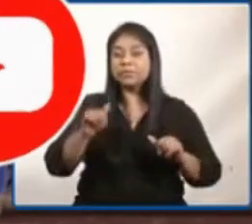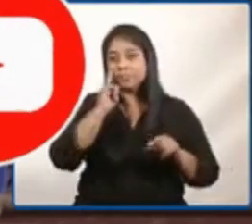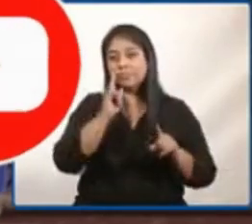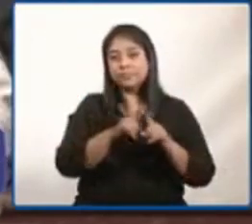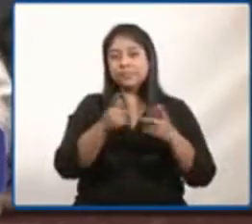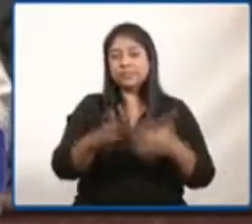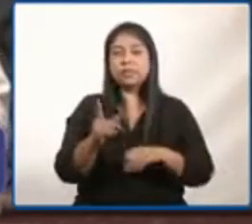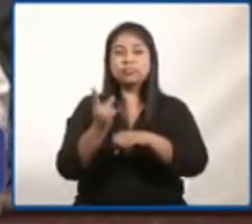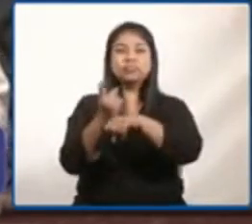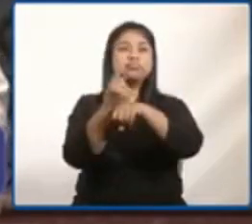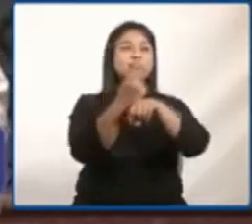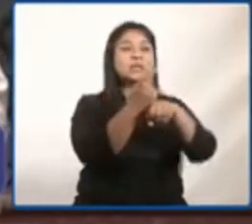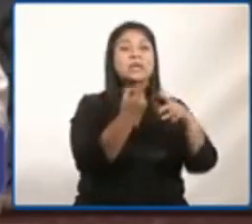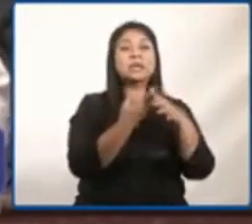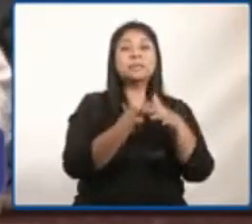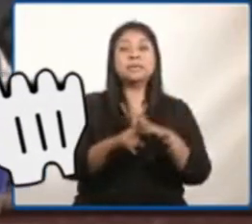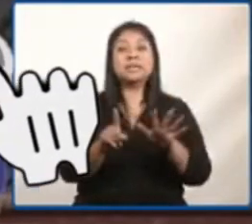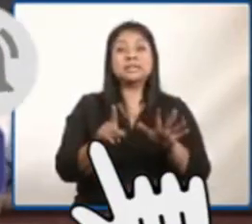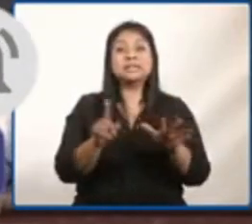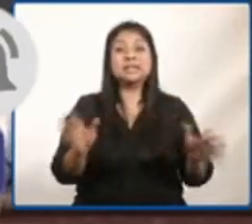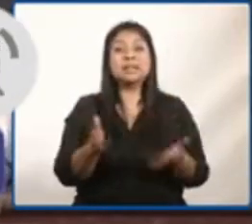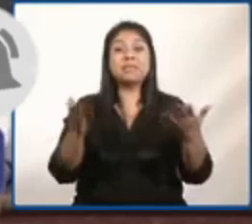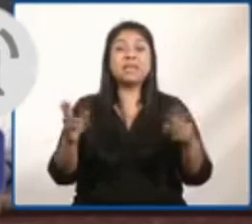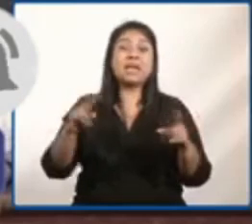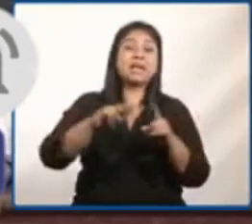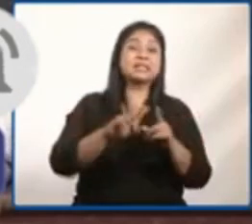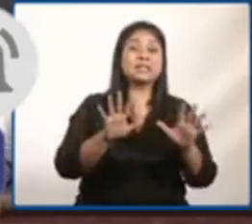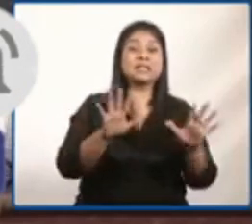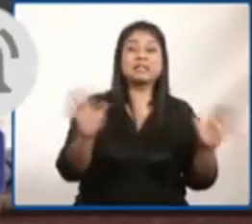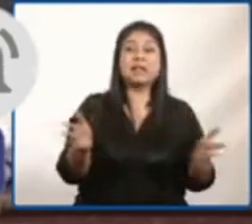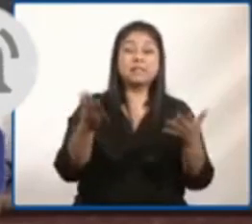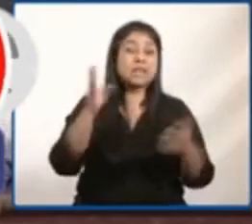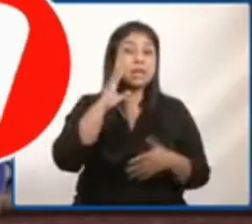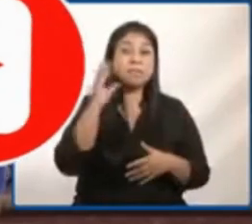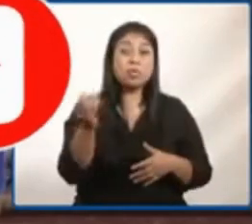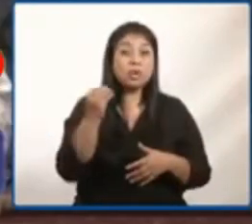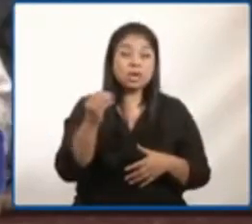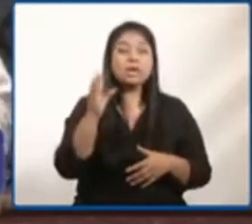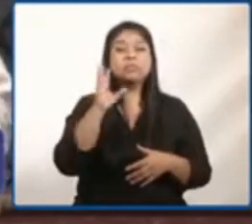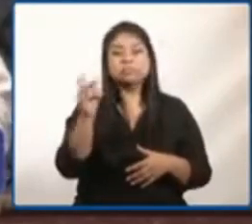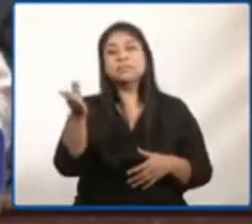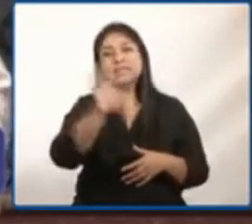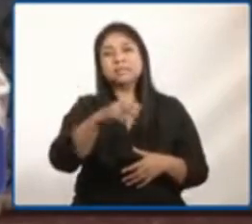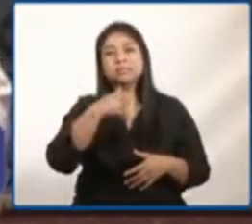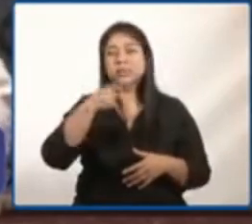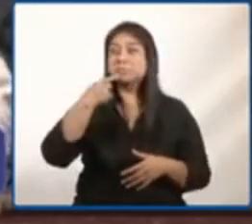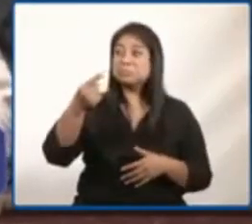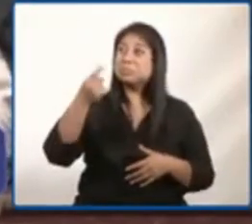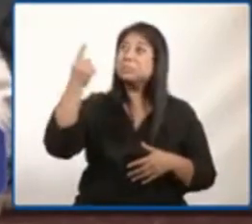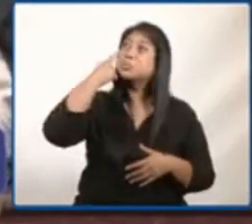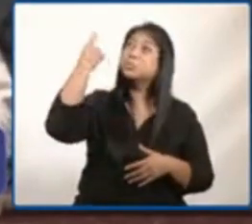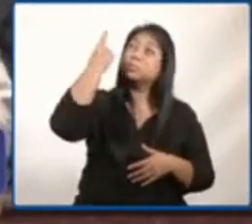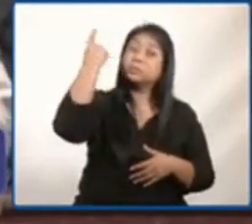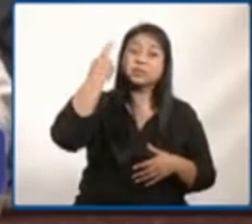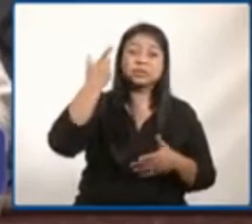aéreas inician a partir de las 6 de la mañana hasta alrededor de las 10 de la mañana, porque luego ya tenemos condiciones meteorológicas que no son